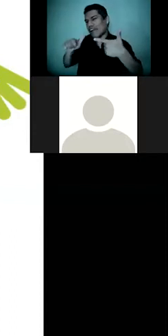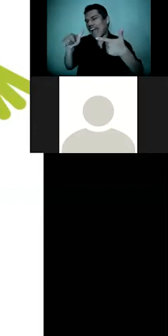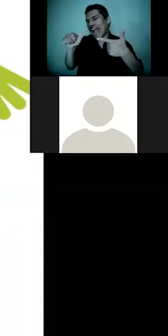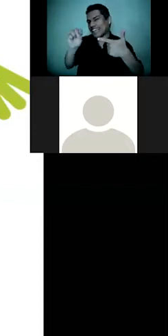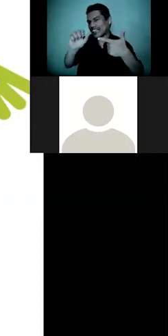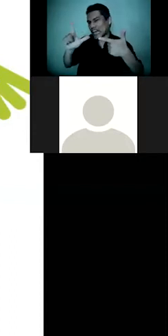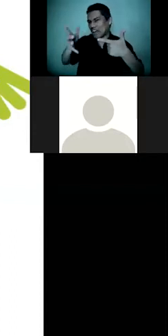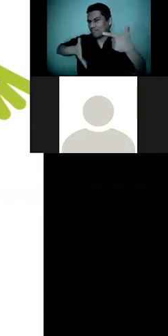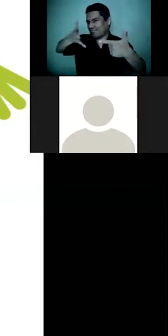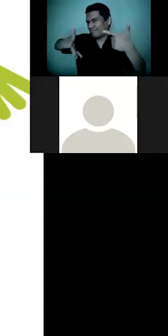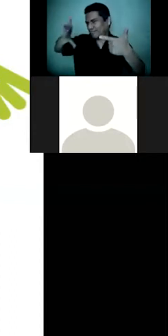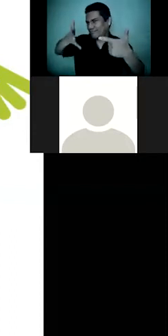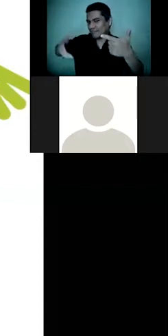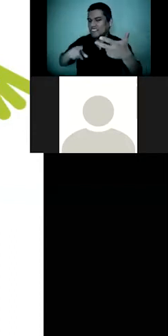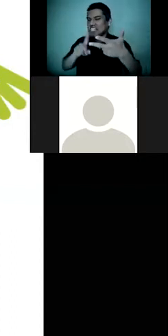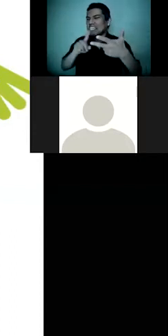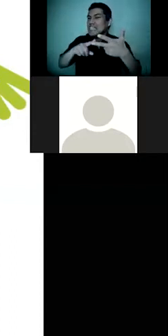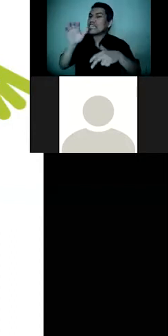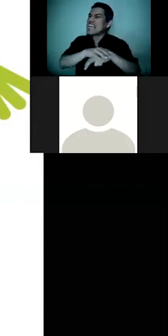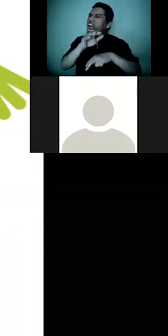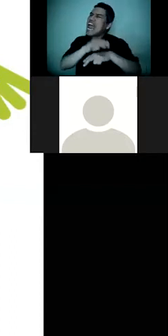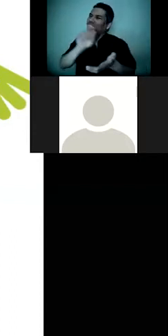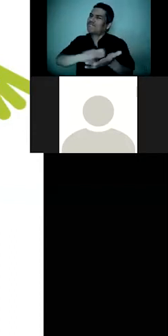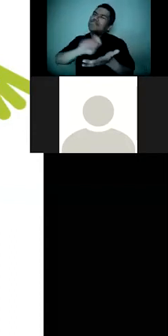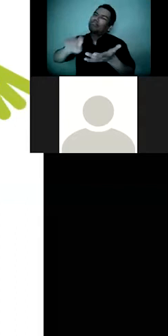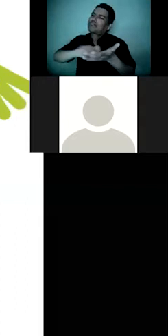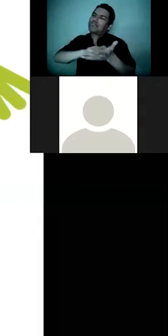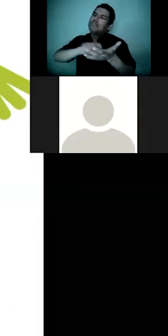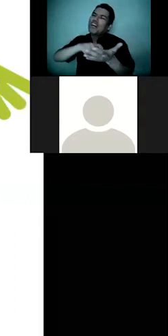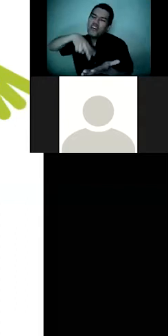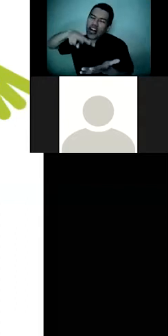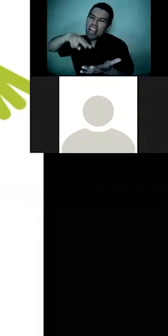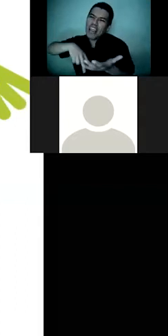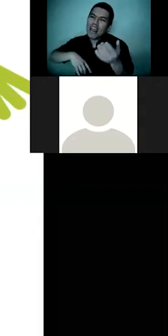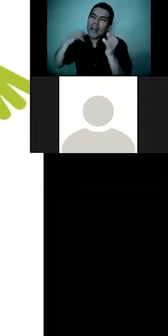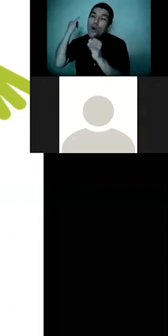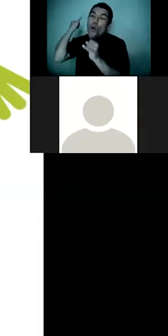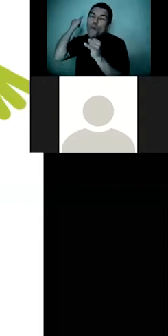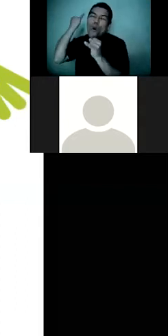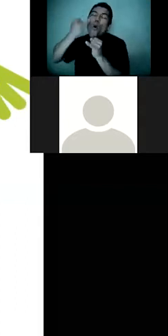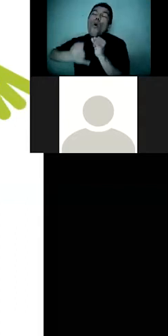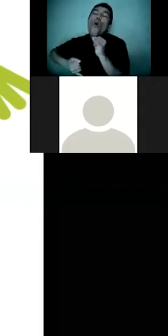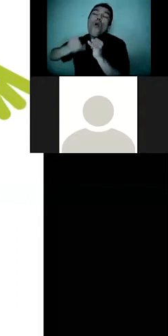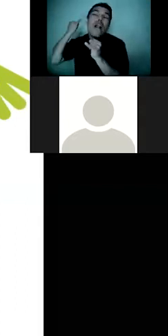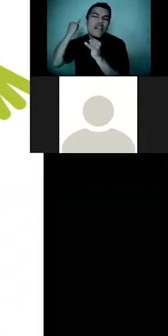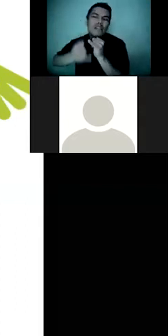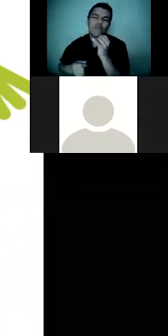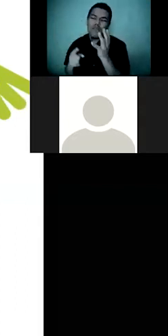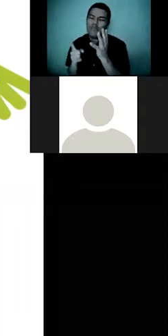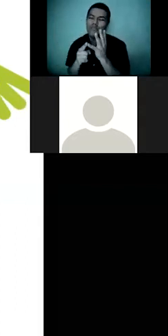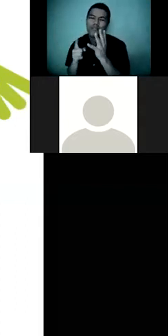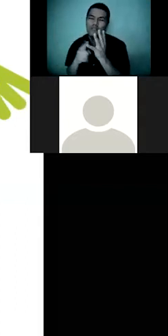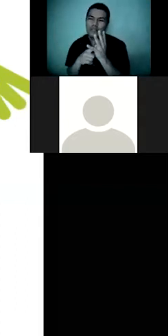peruana. ASL, la segunda lengua de señas de Estados Unidos. El inglés escrito. Y como